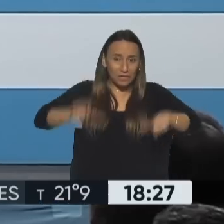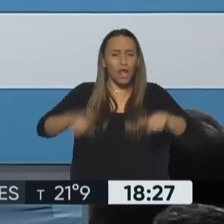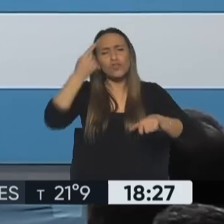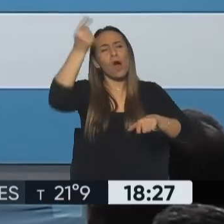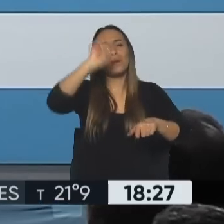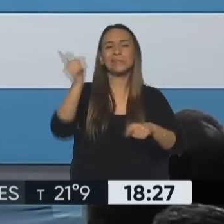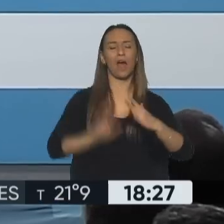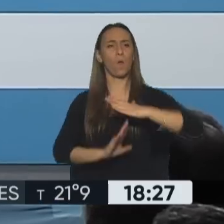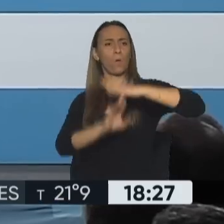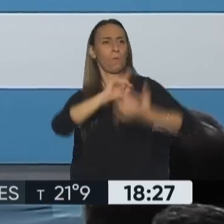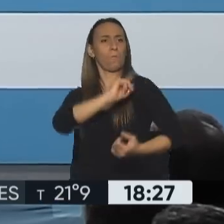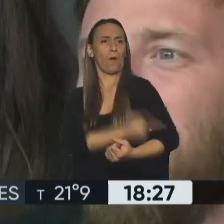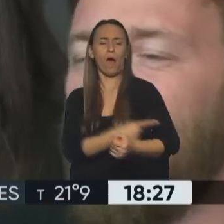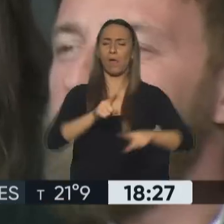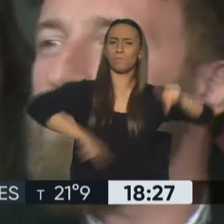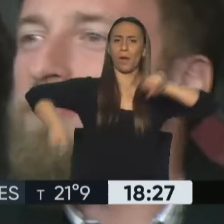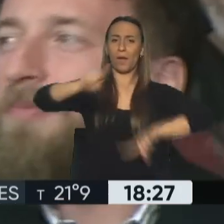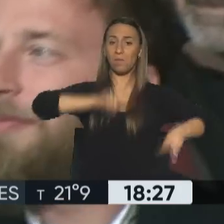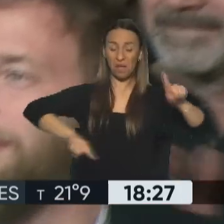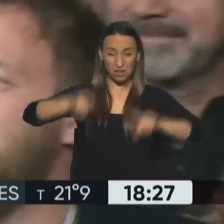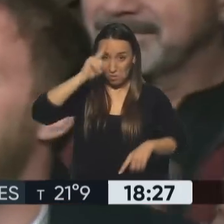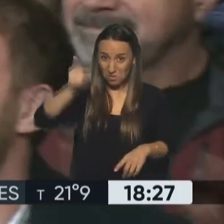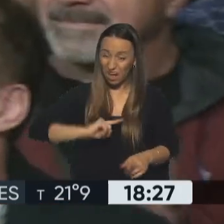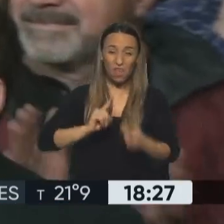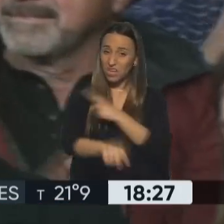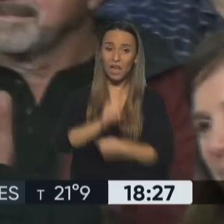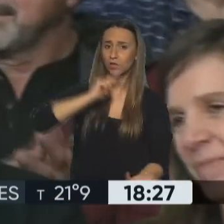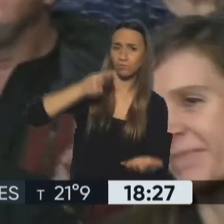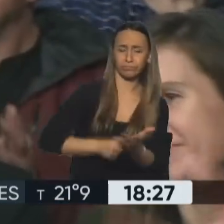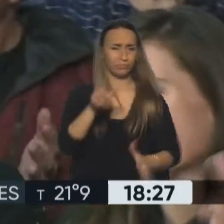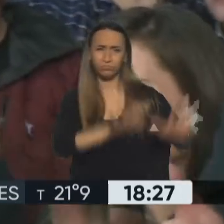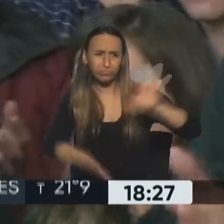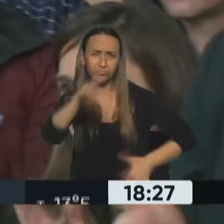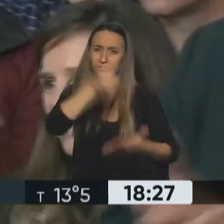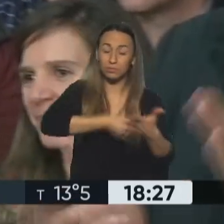decisiones y las acciones que había que hacer. Por eso existimos.